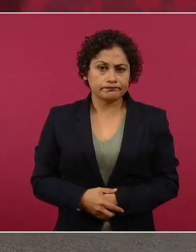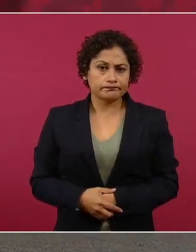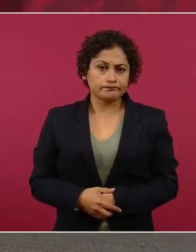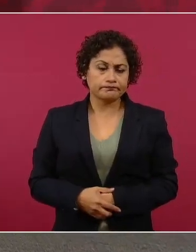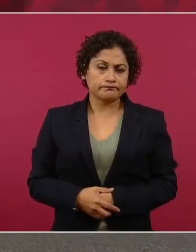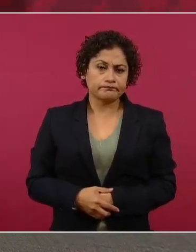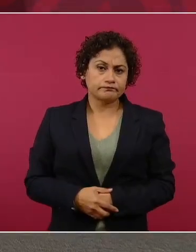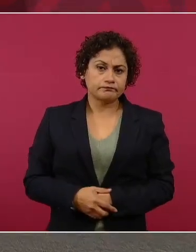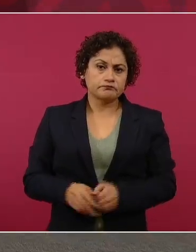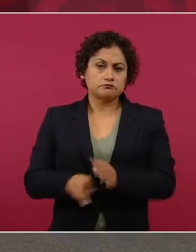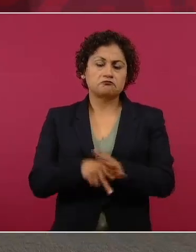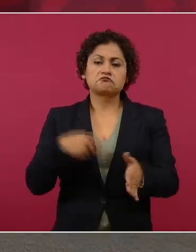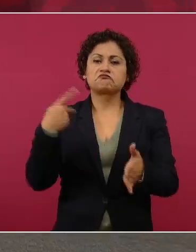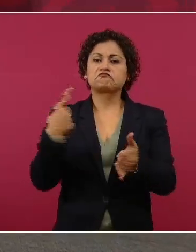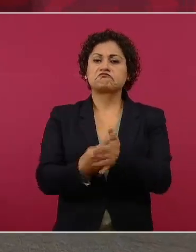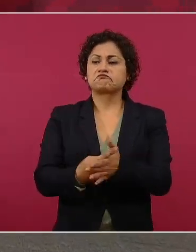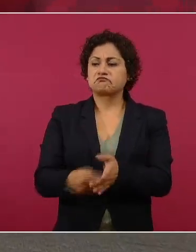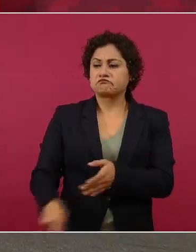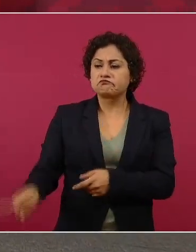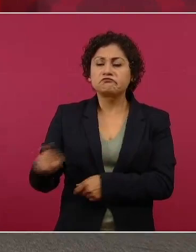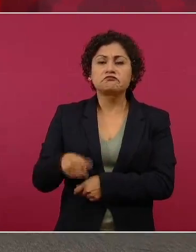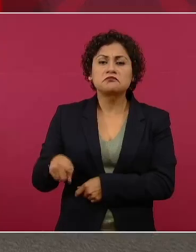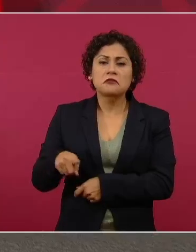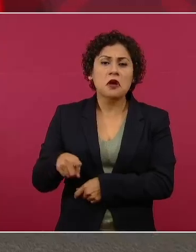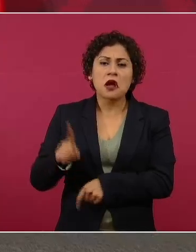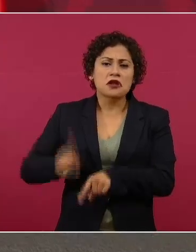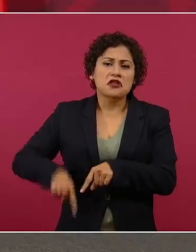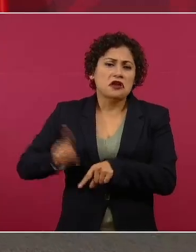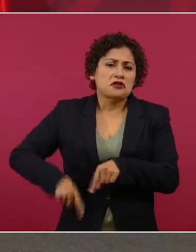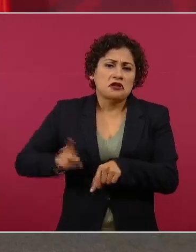aunque se invalide todo.